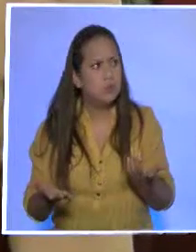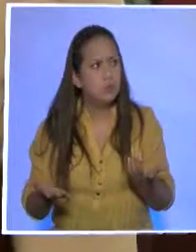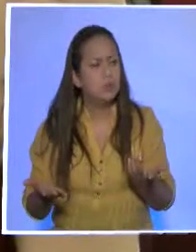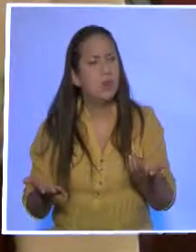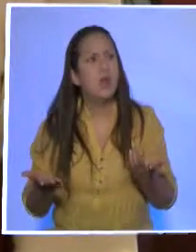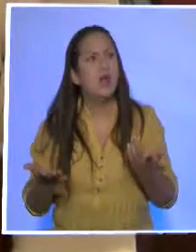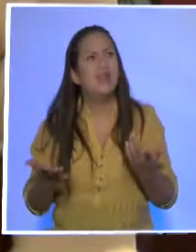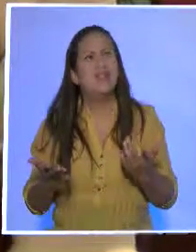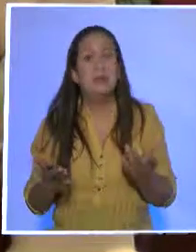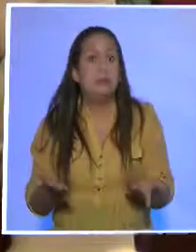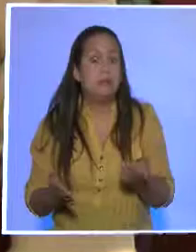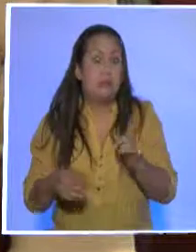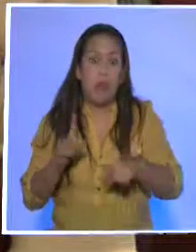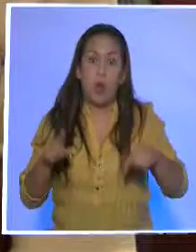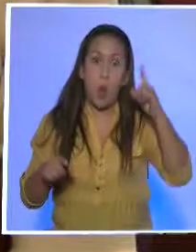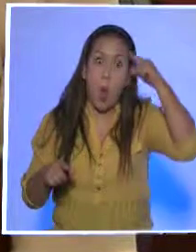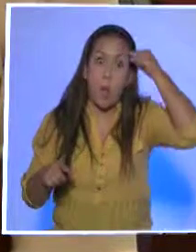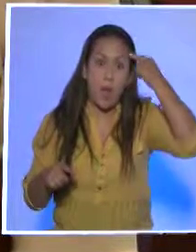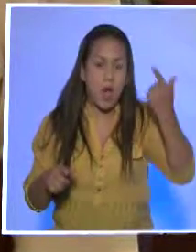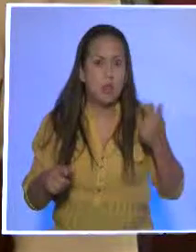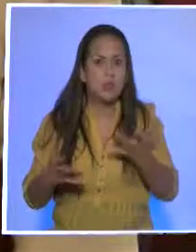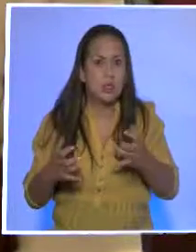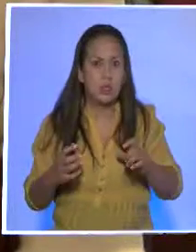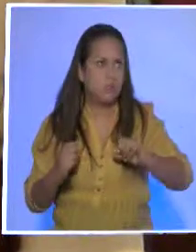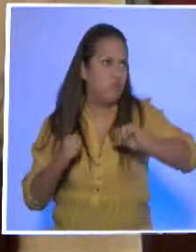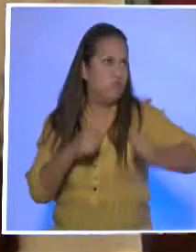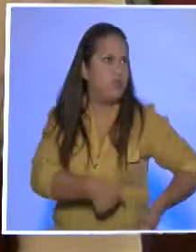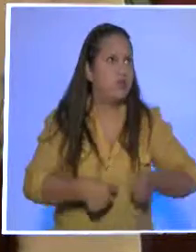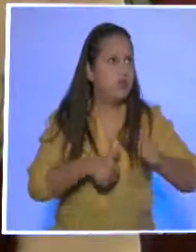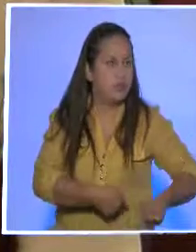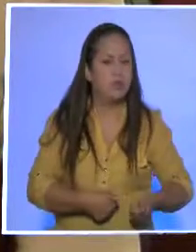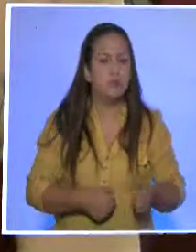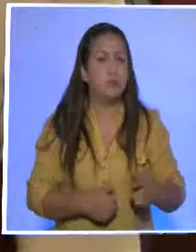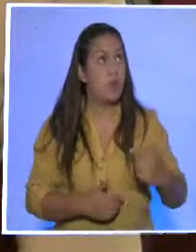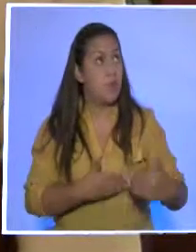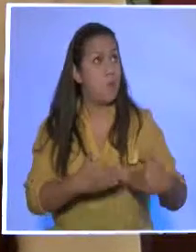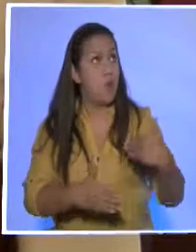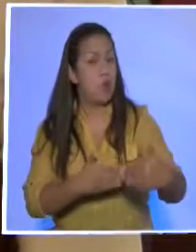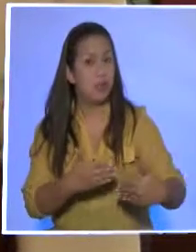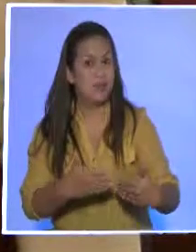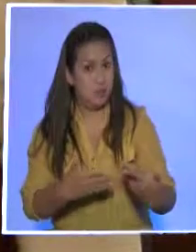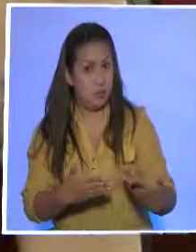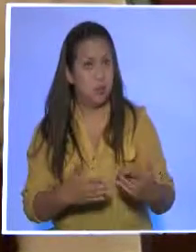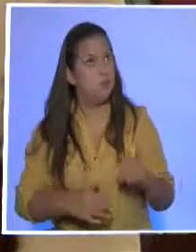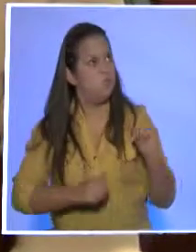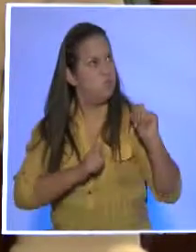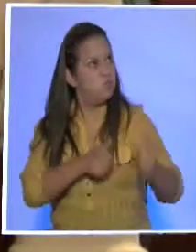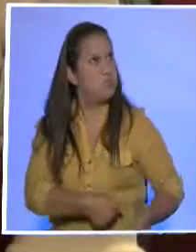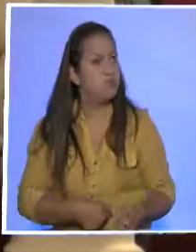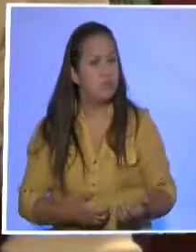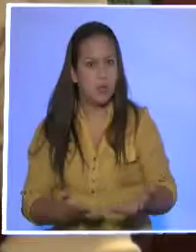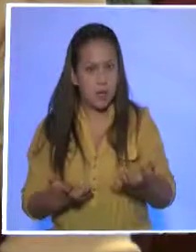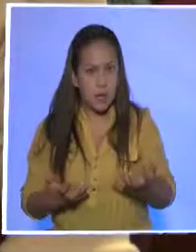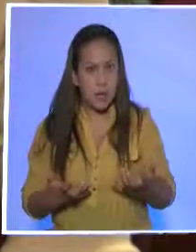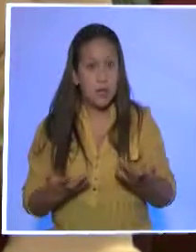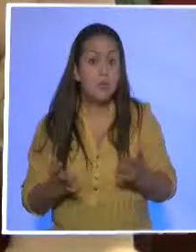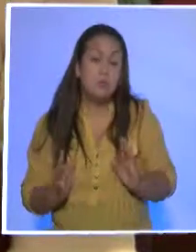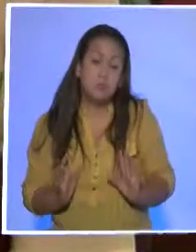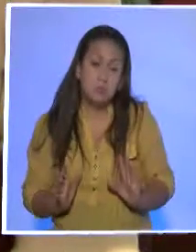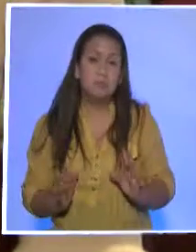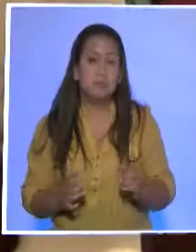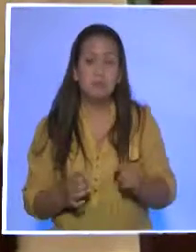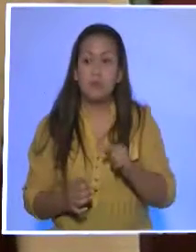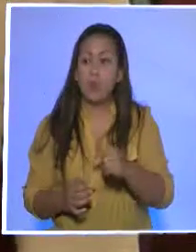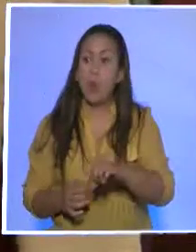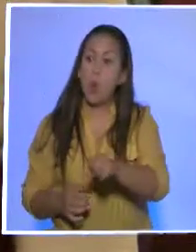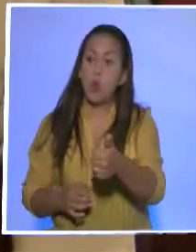intentos de desestabilización de los gobiernos denominados progresistas un aspecto que ha sido compartido por varios países en este